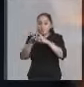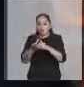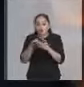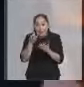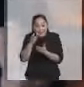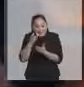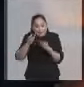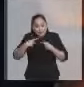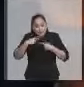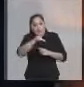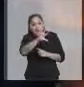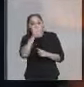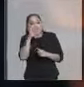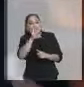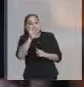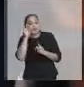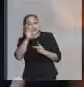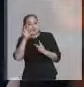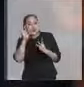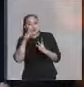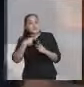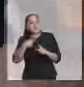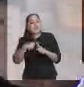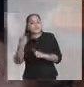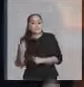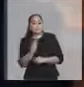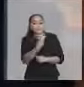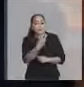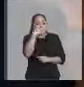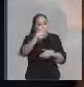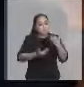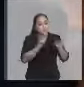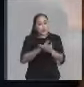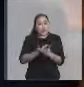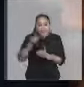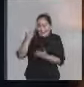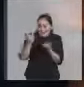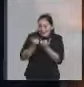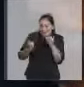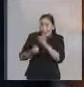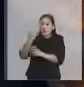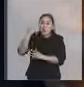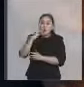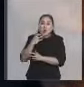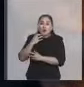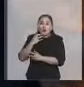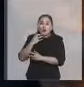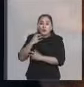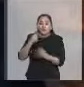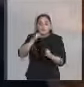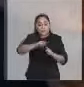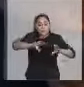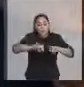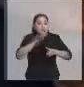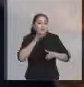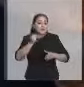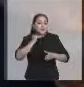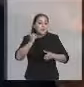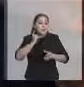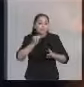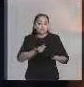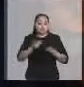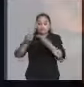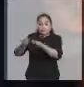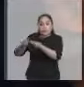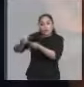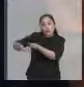León. Los ciudadanos de Nuevo León se organizaron, propusieron al Congreso, el Congreso le propuso al gobernador, el gobernador regresa a esas